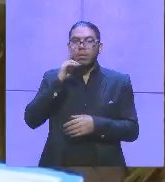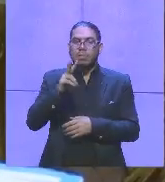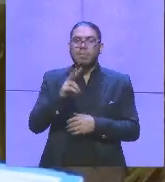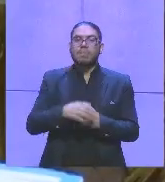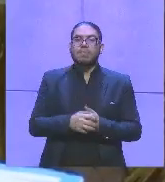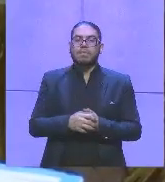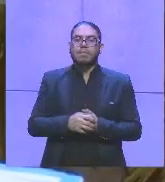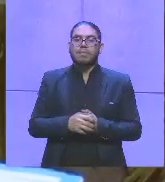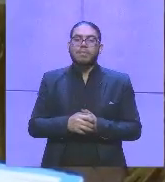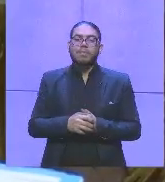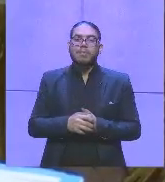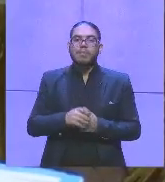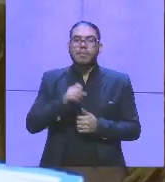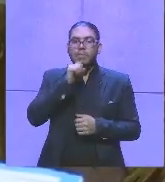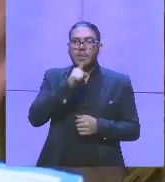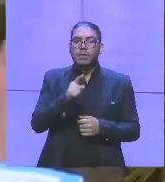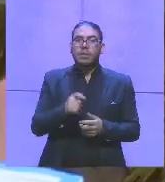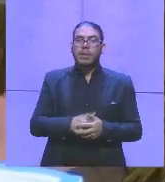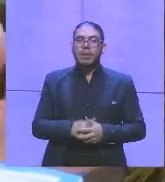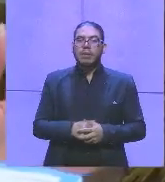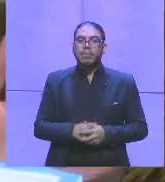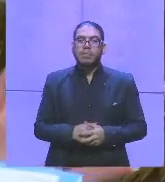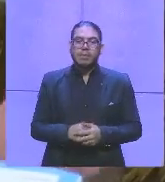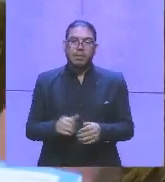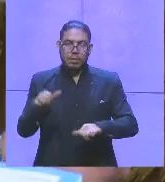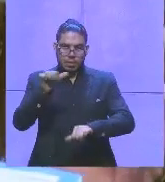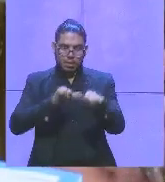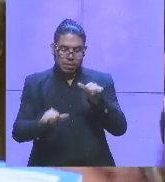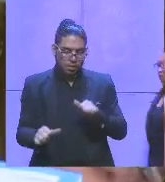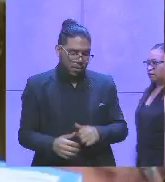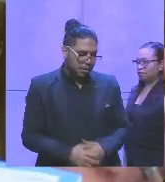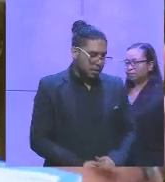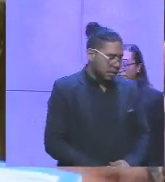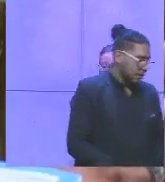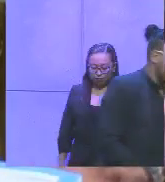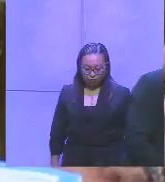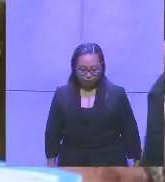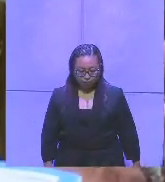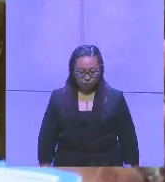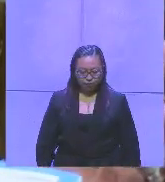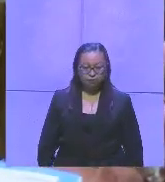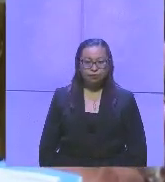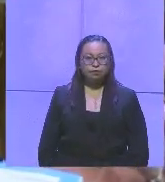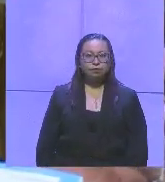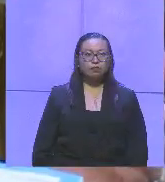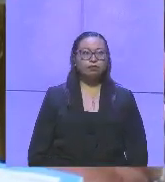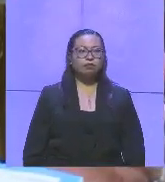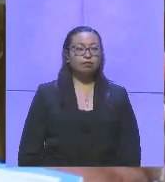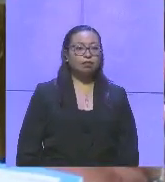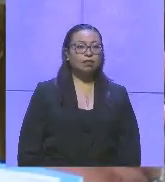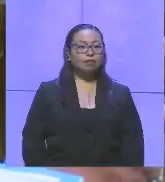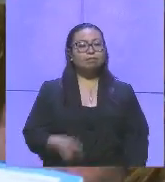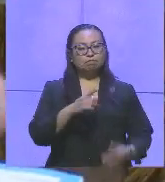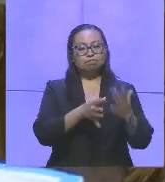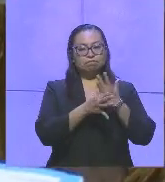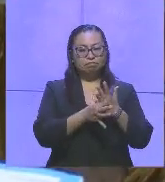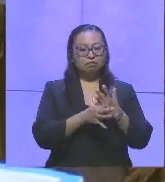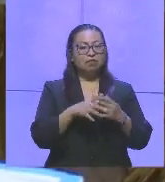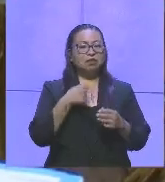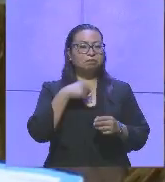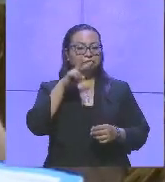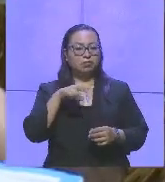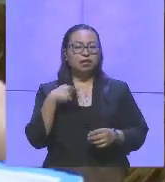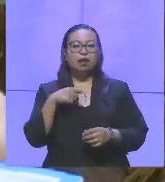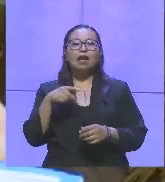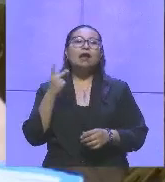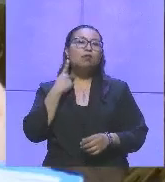que ya entró en vigor, se establecen cosas como que las autoridades electorales están impedidas para ordenar a los partidos políticos